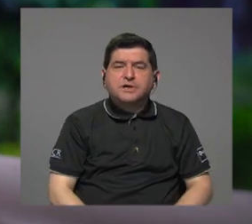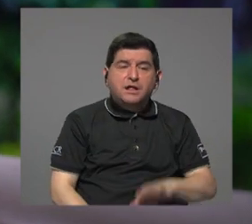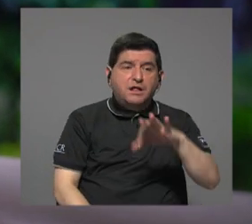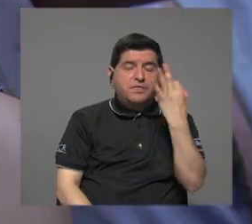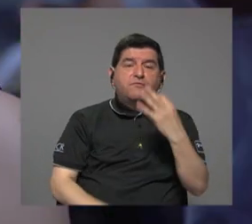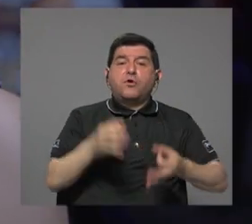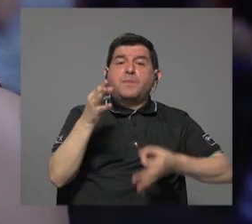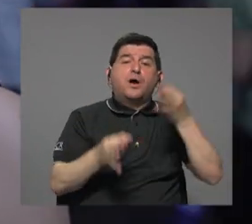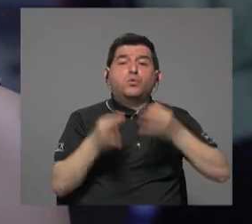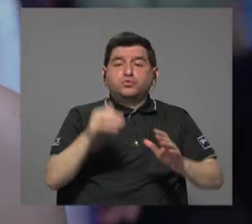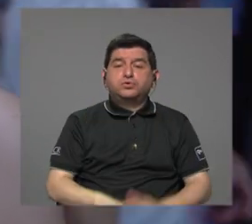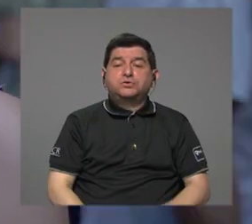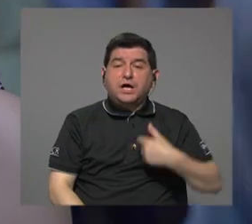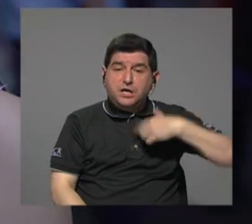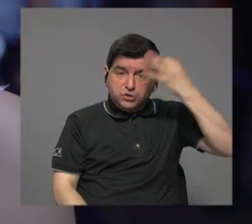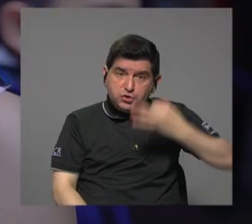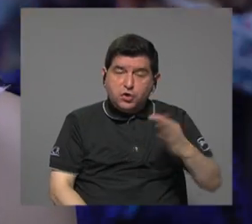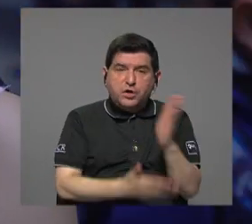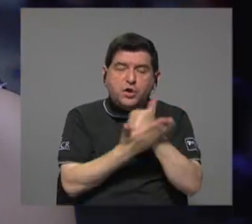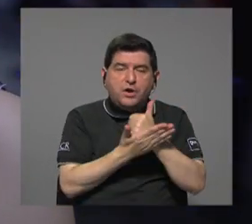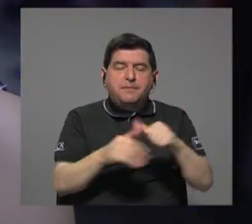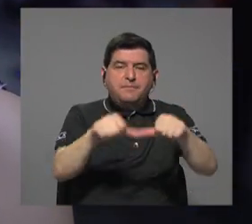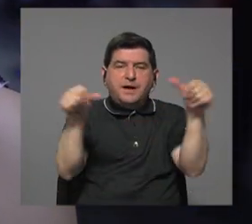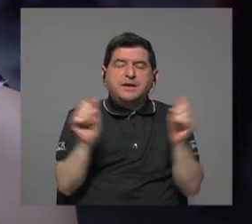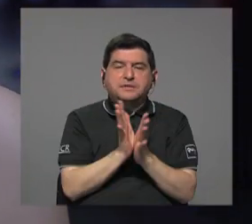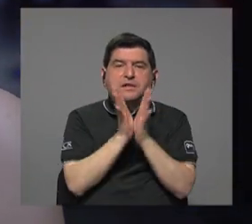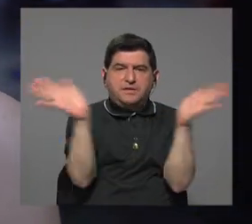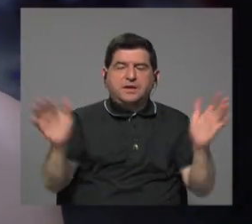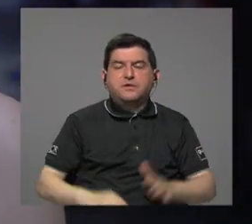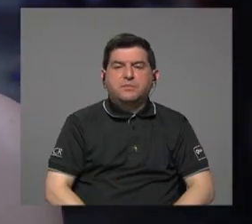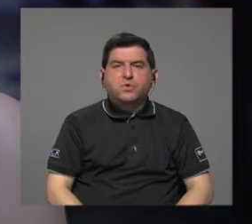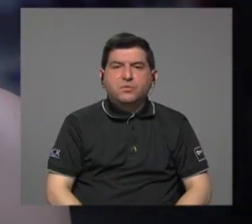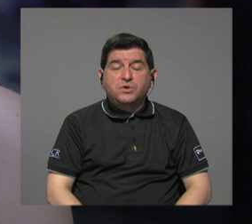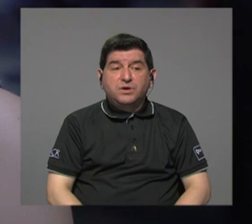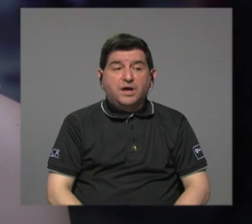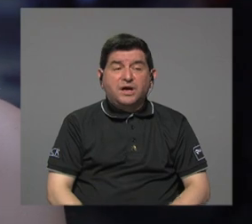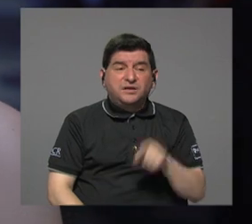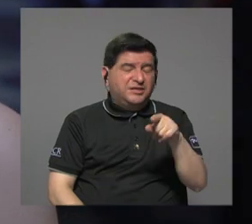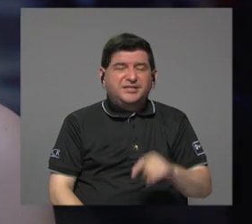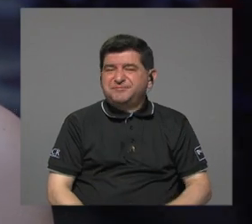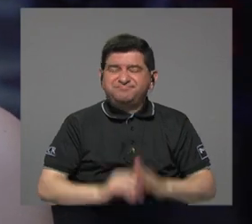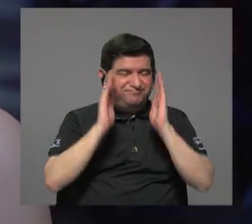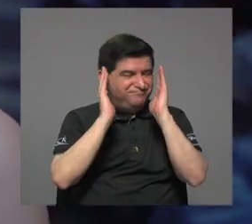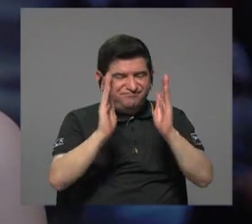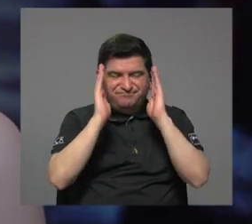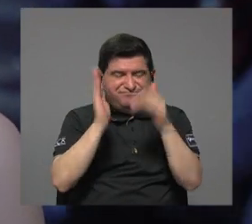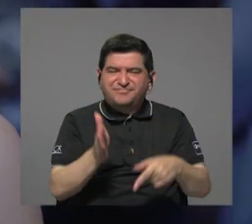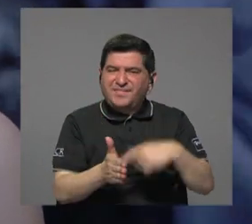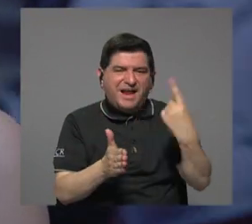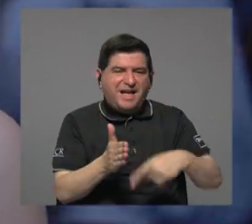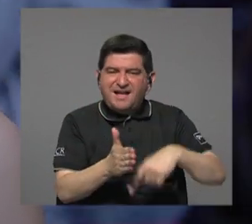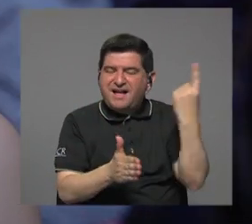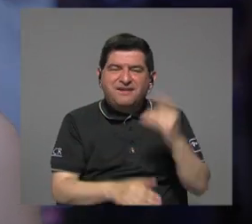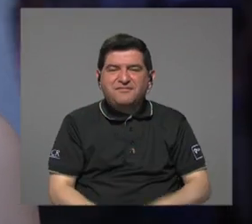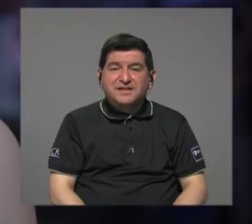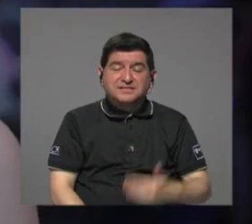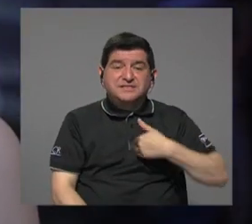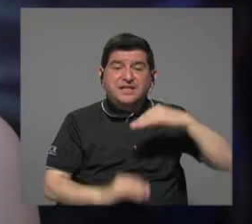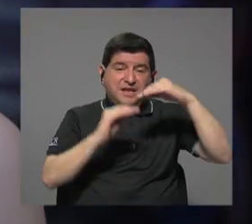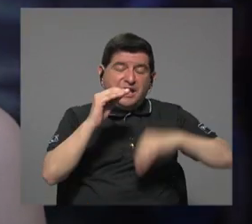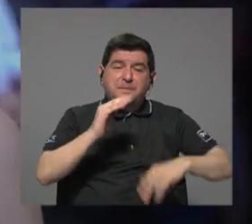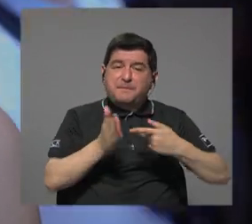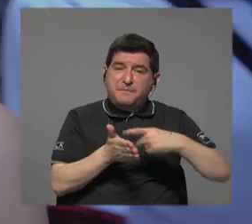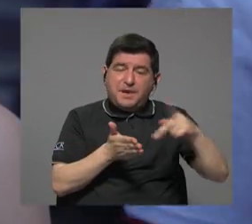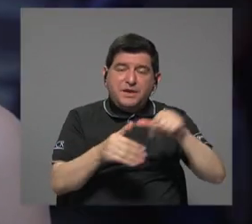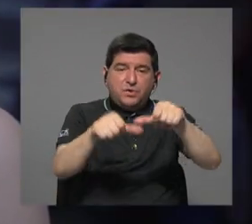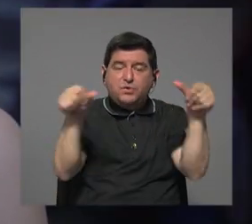manera más justa creo que la parte del sector público también está un poco descuidada ya que a veces reciben menos salario